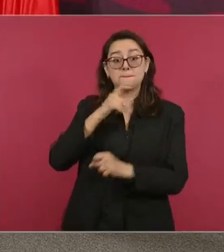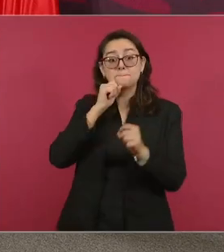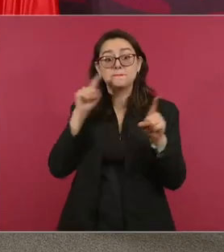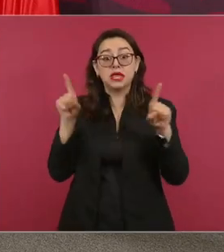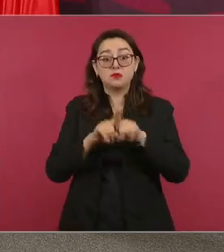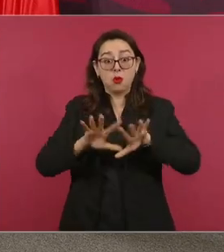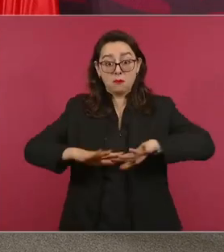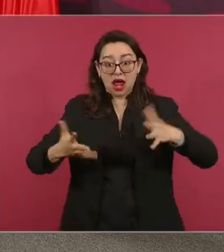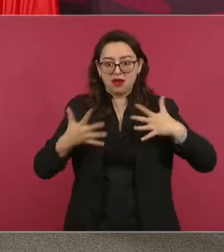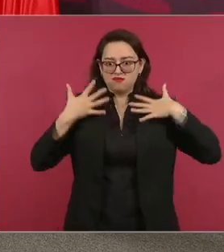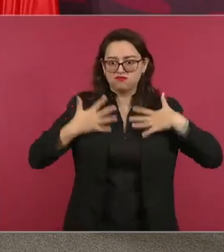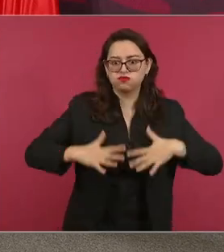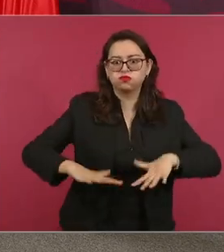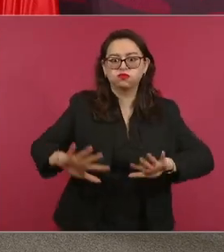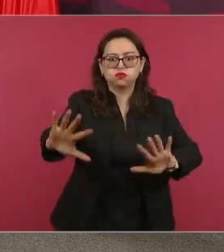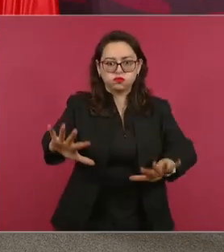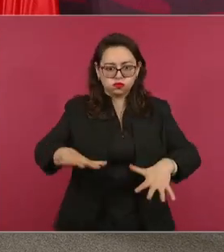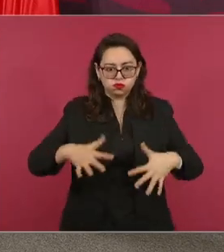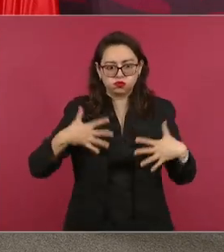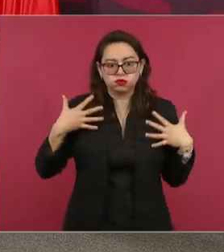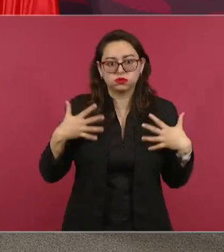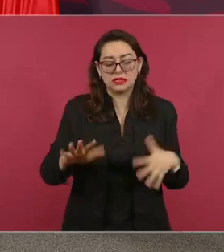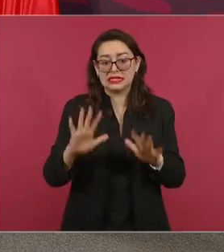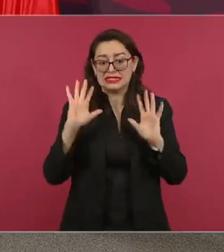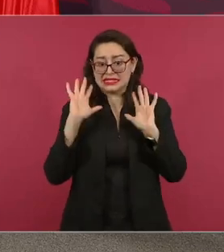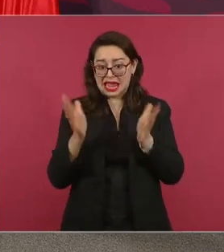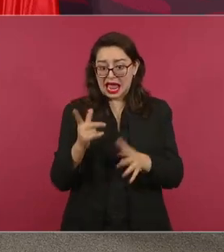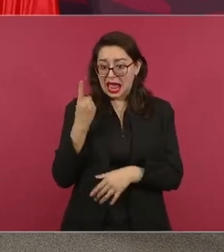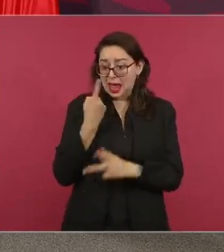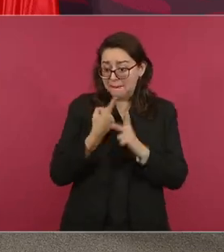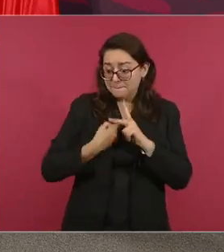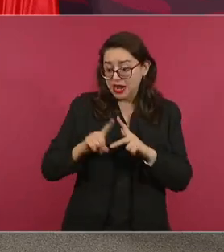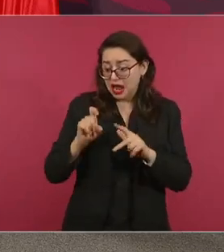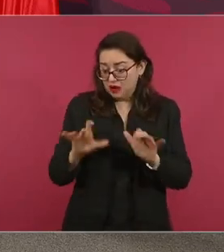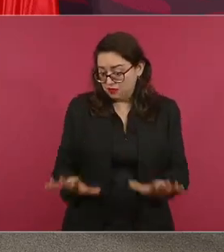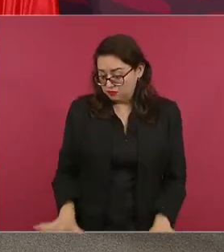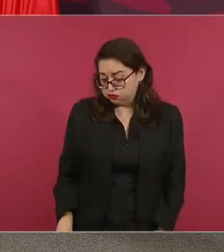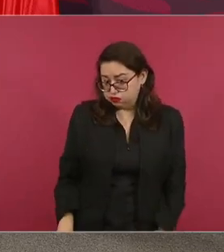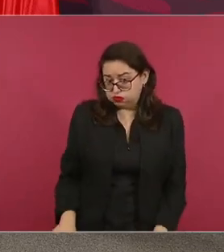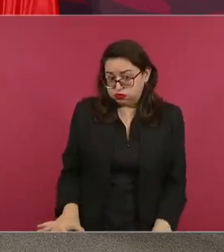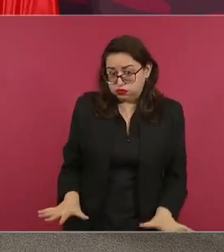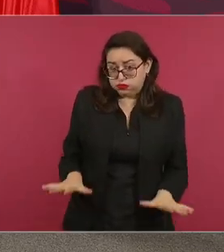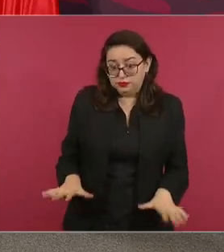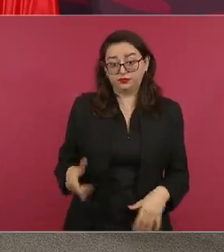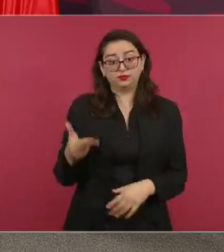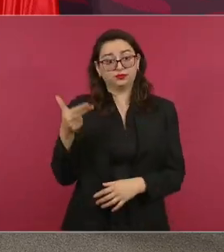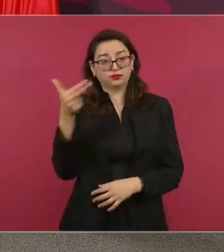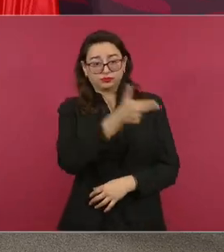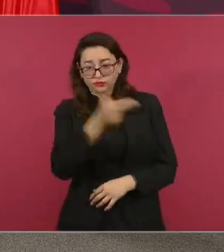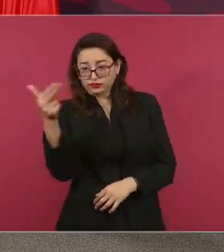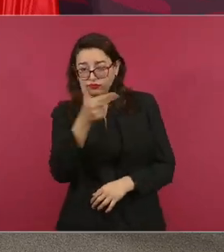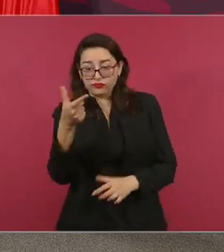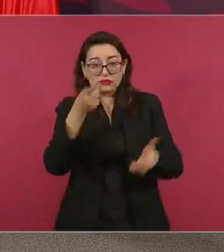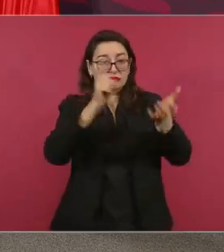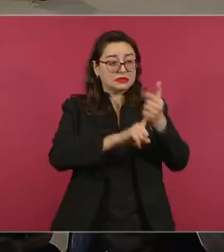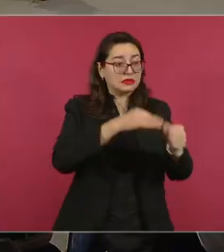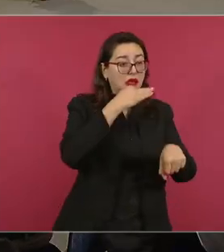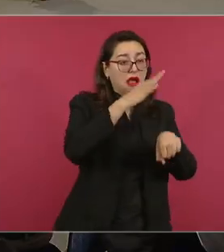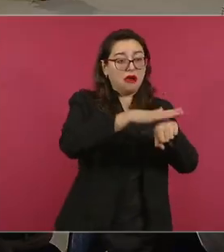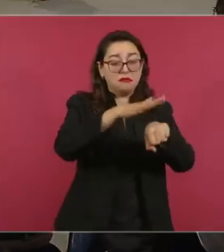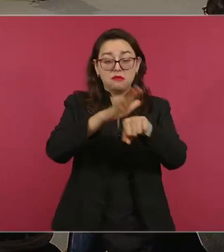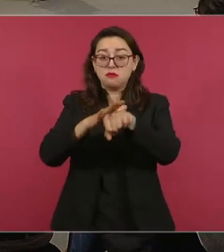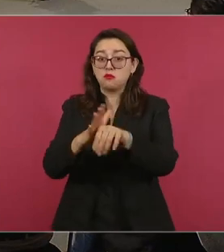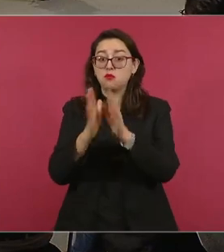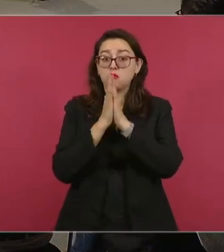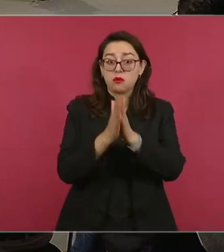el puerto de Acapulco, ya se registran encharcamientos. La hotelería ha informado a sus huéspedes que no salgan de sus instalaciones y que se